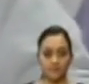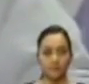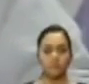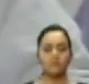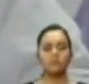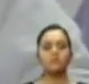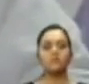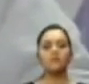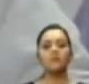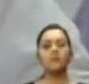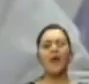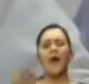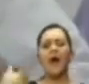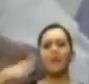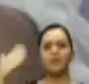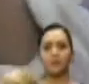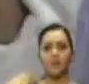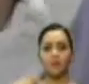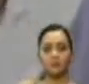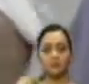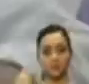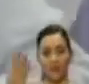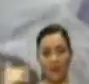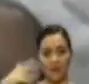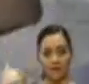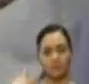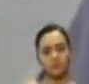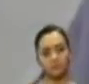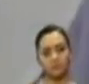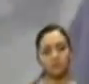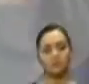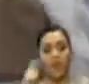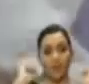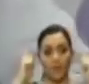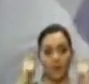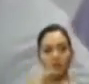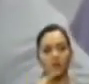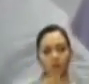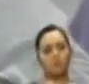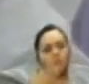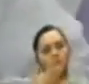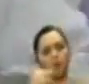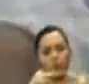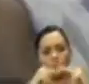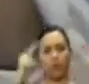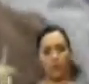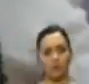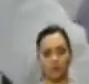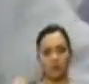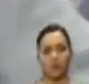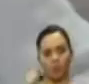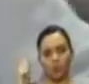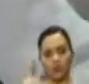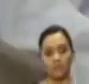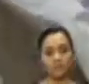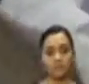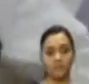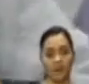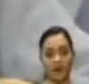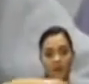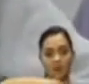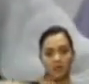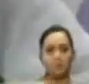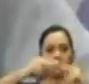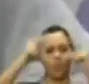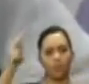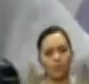en el 2006, me pidieron al principio solo el puente, porque había un carretero de tierra, pero en invierno no se podía cruzar porque subía el río. Me pidieron solo ese